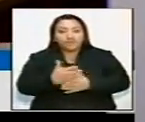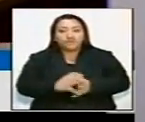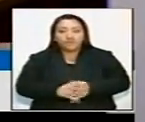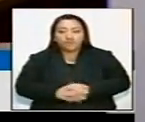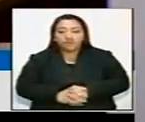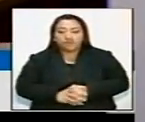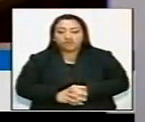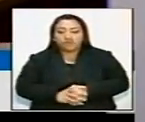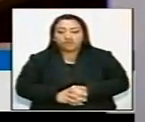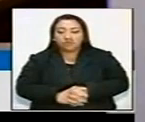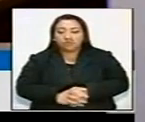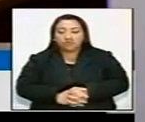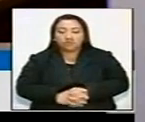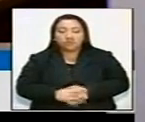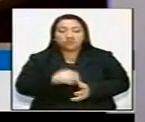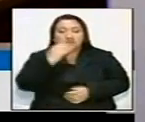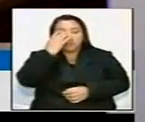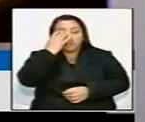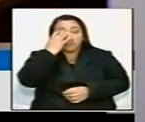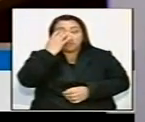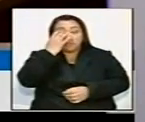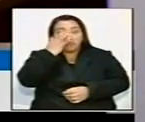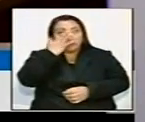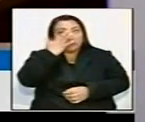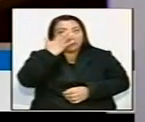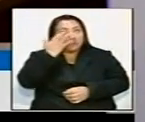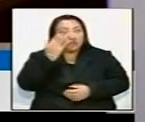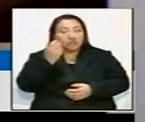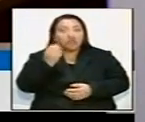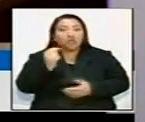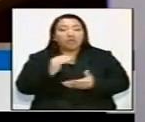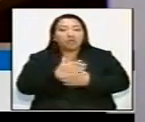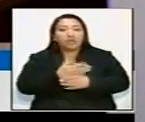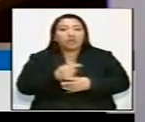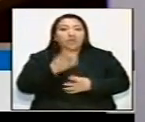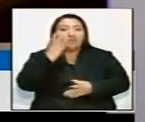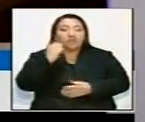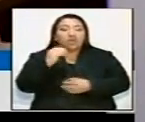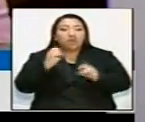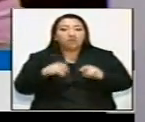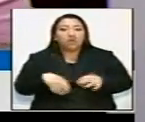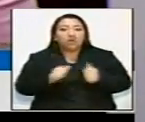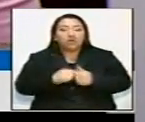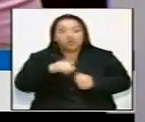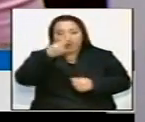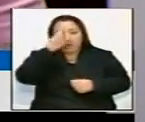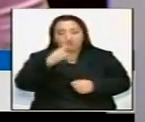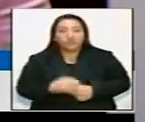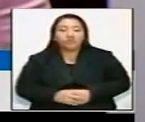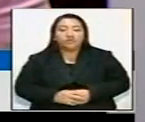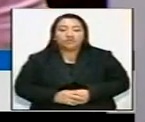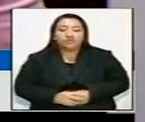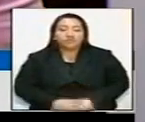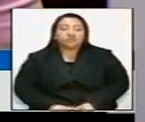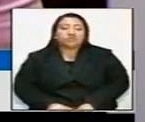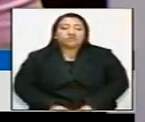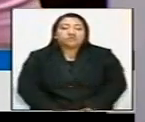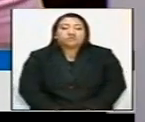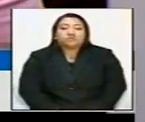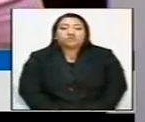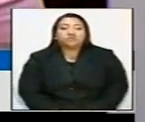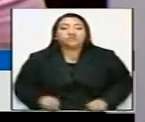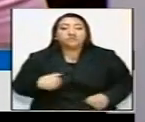y compartir la experiencia australiana acá con Perú. Y estamos